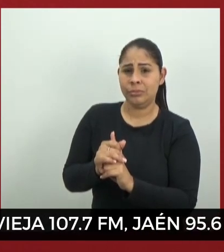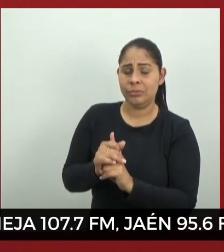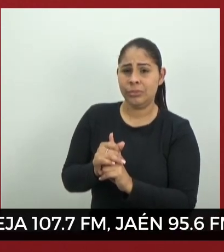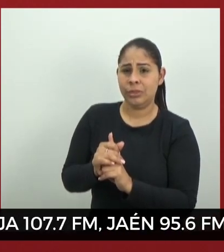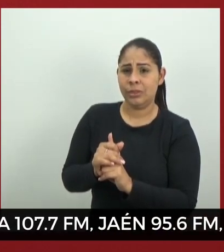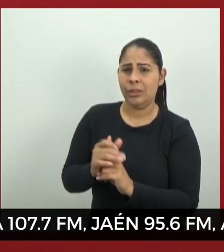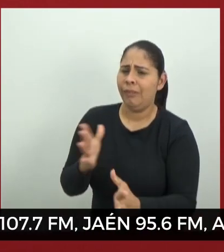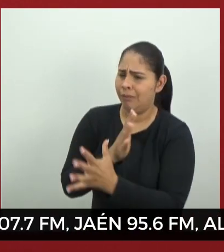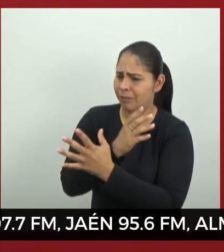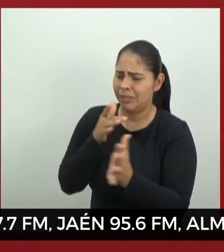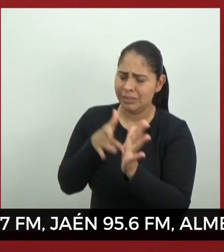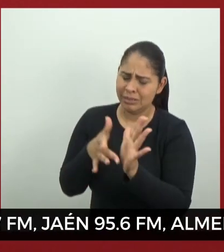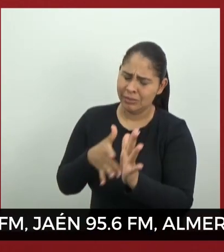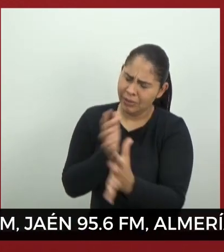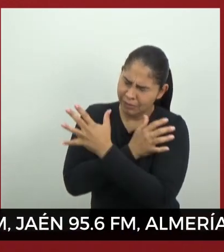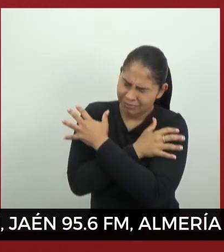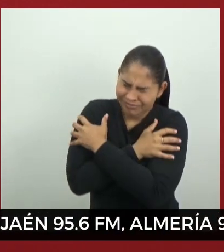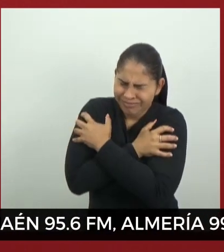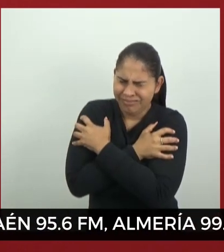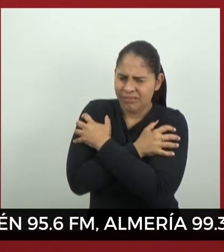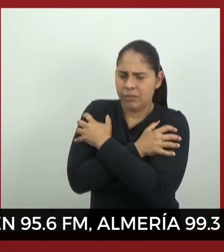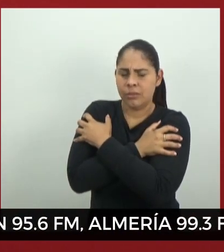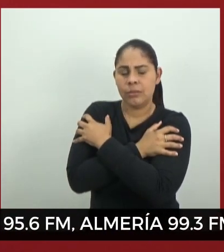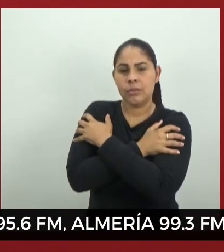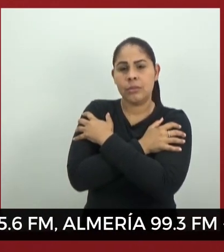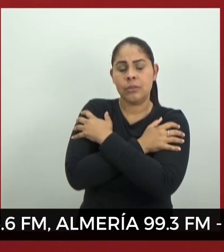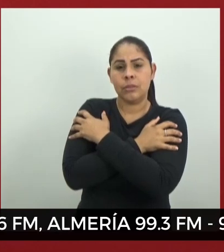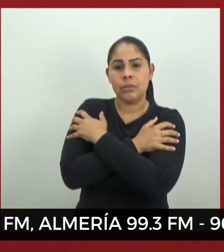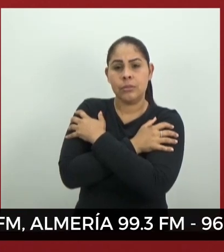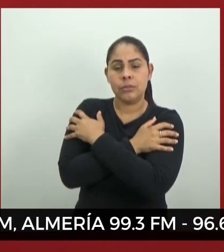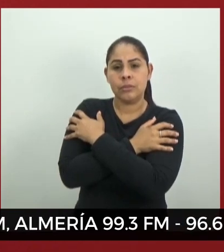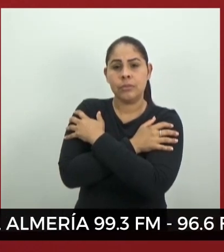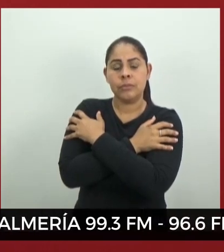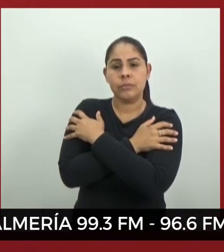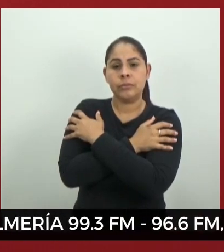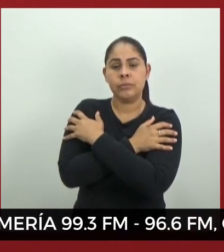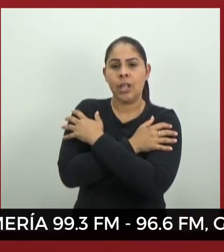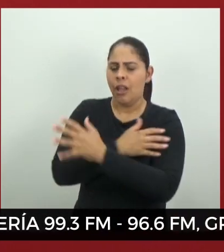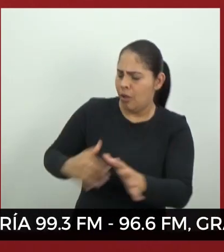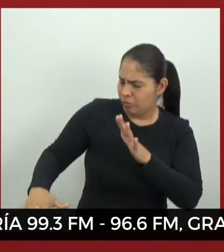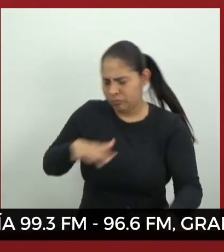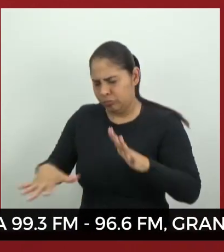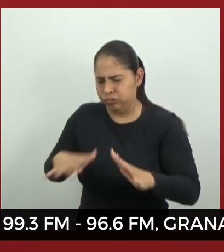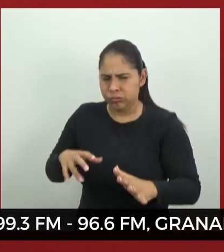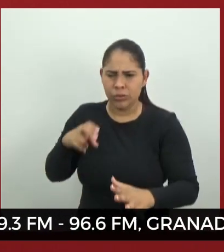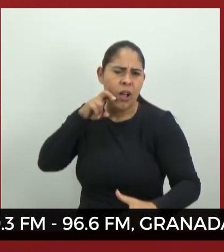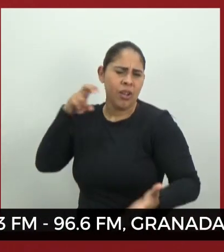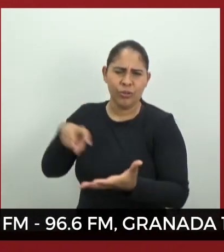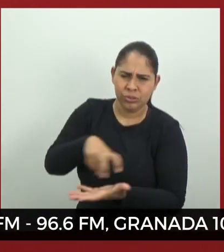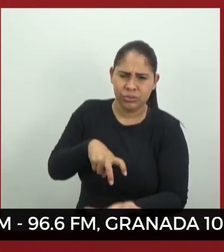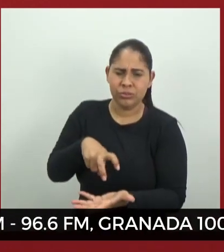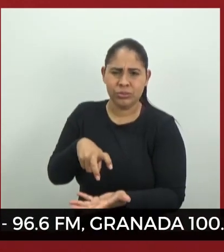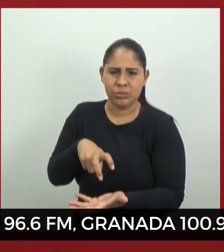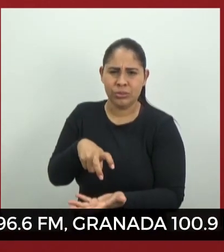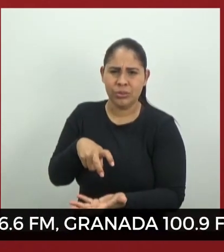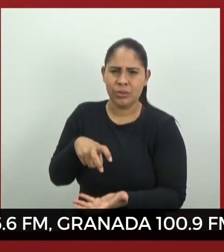le abraza, le abraza. Y le sacude y echa